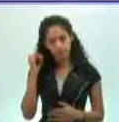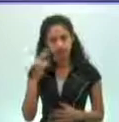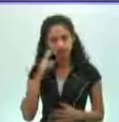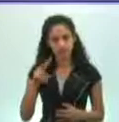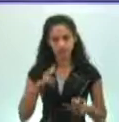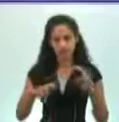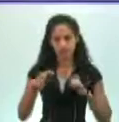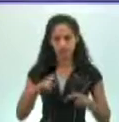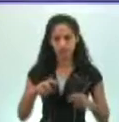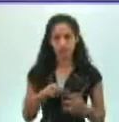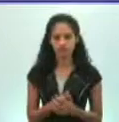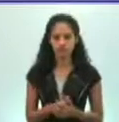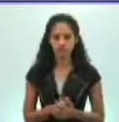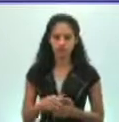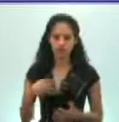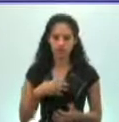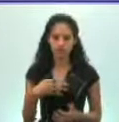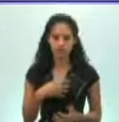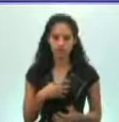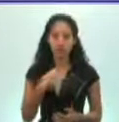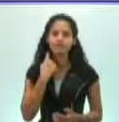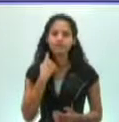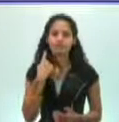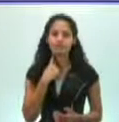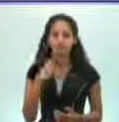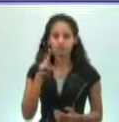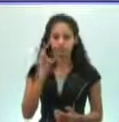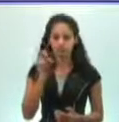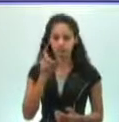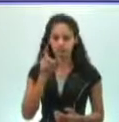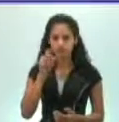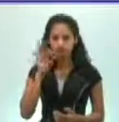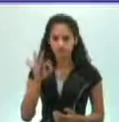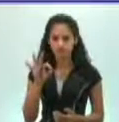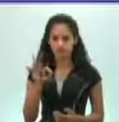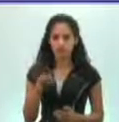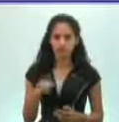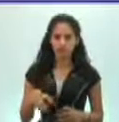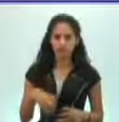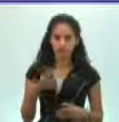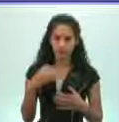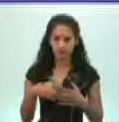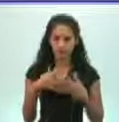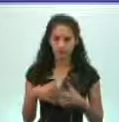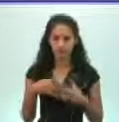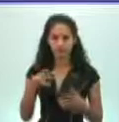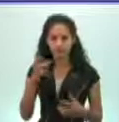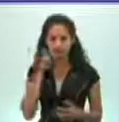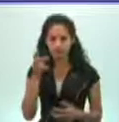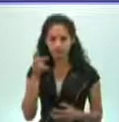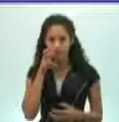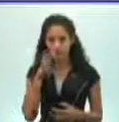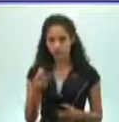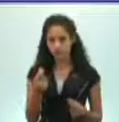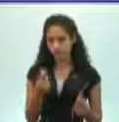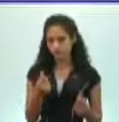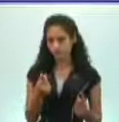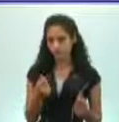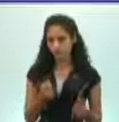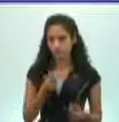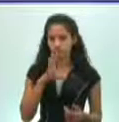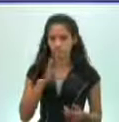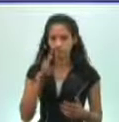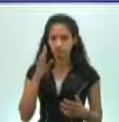información. También tenemos, si en el año 2018 Habanos S.A. obtuvo una cifra de negocios de